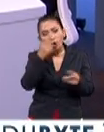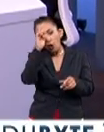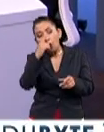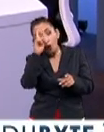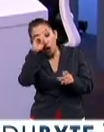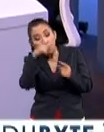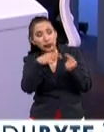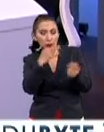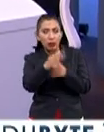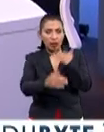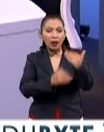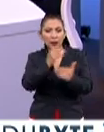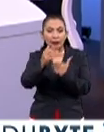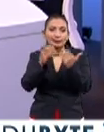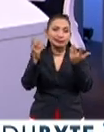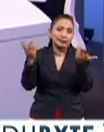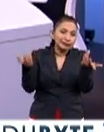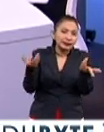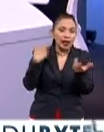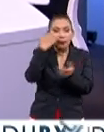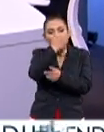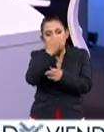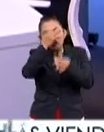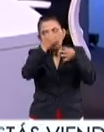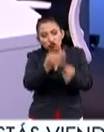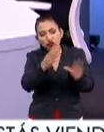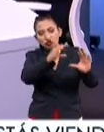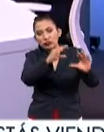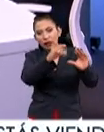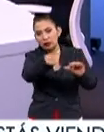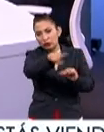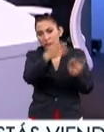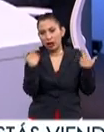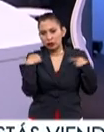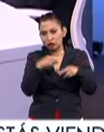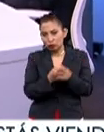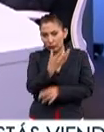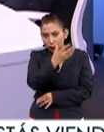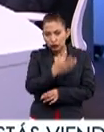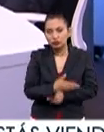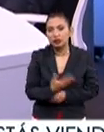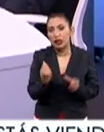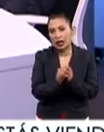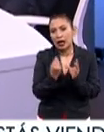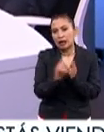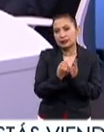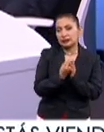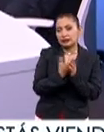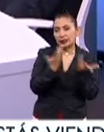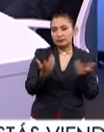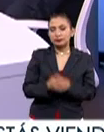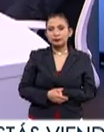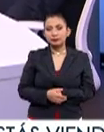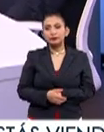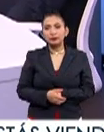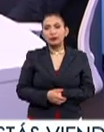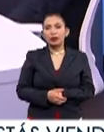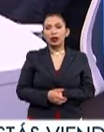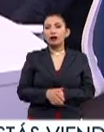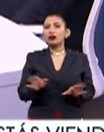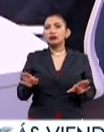que podrían hacer avanzar en términos de la evaluación formativa a estos profesores que se inician en el ejercicio de la docencia. ¿No es